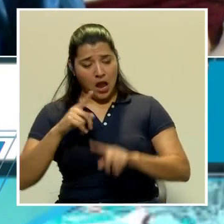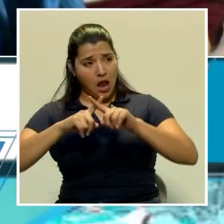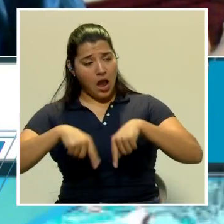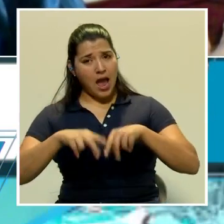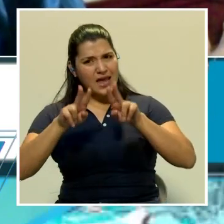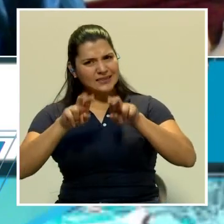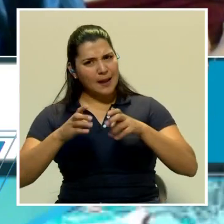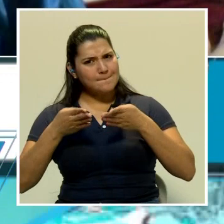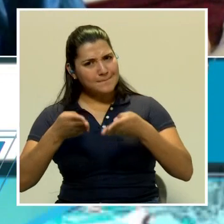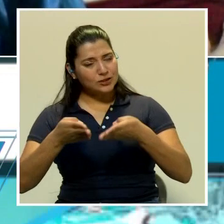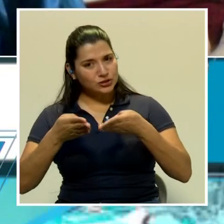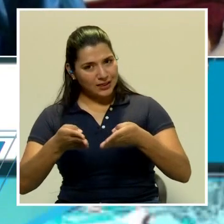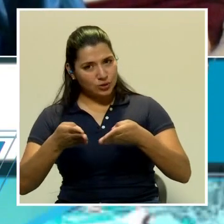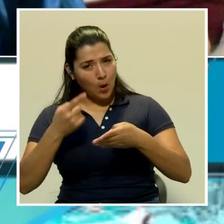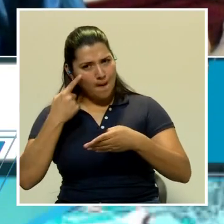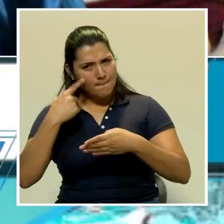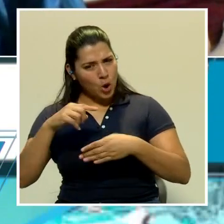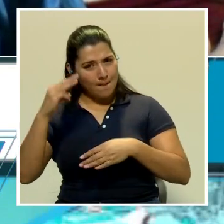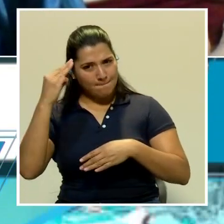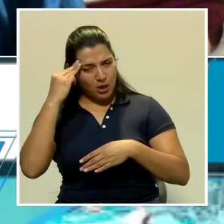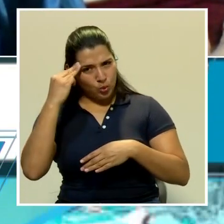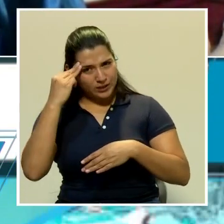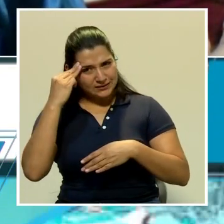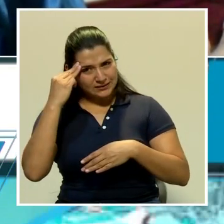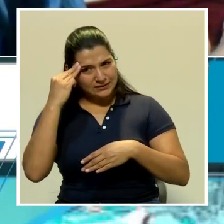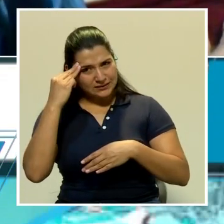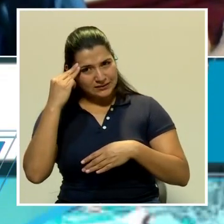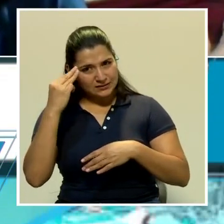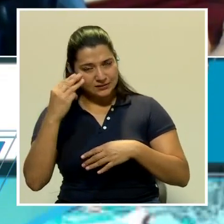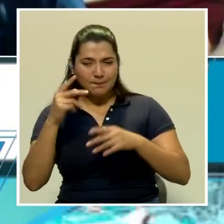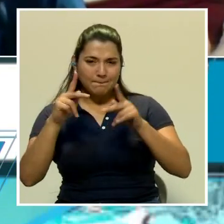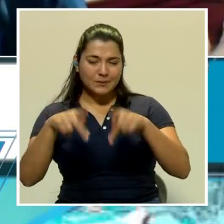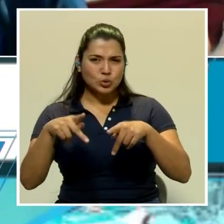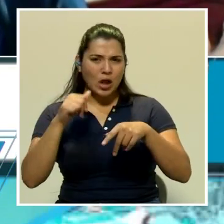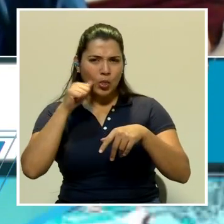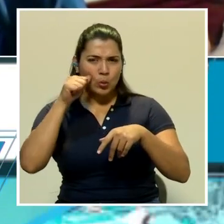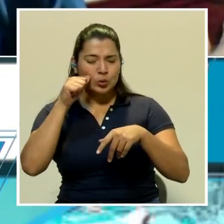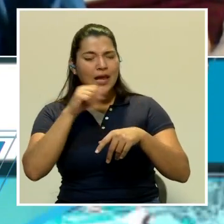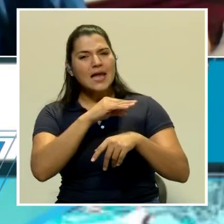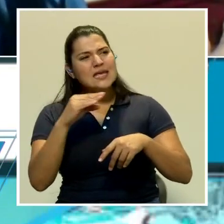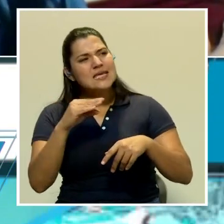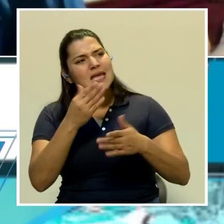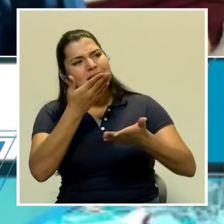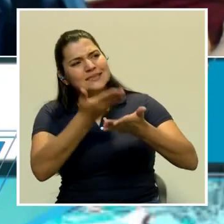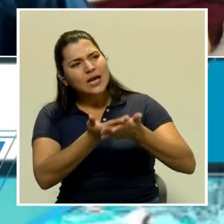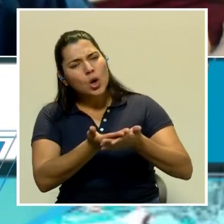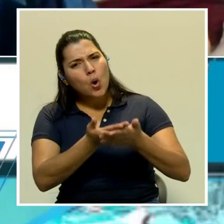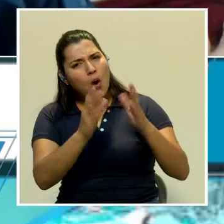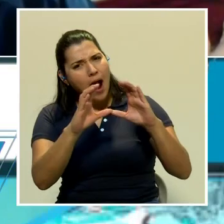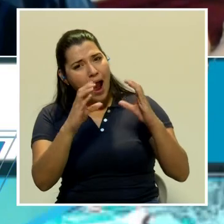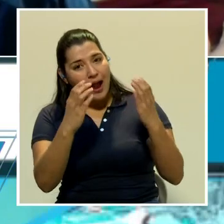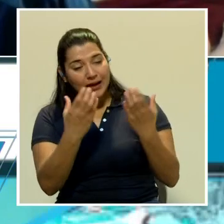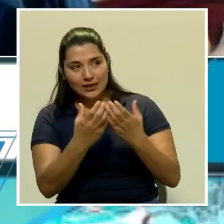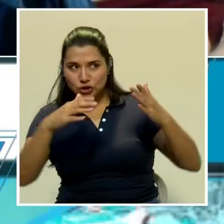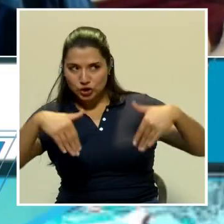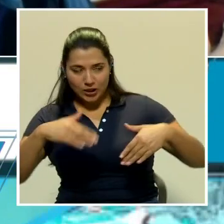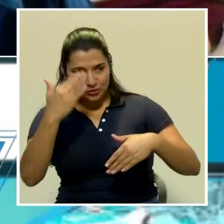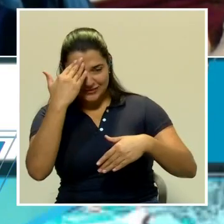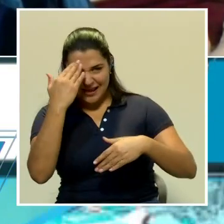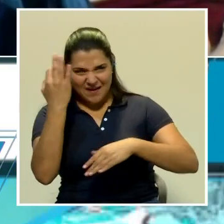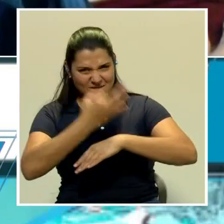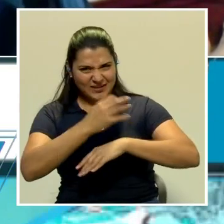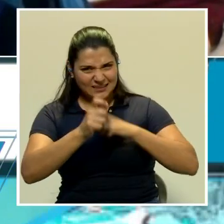de bachillerato por madurez y como usted nos dice, el regreso a clases es incierto, en presencial.